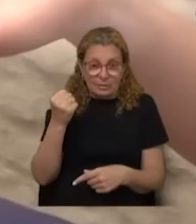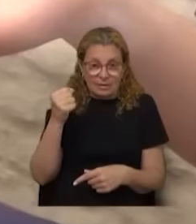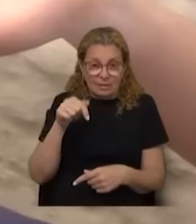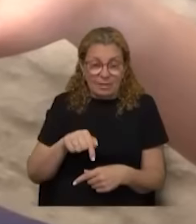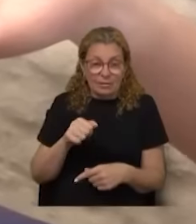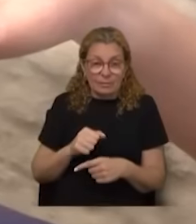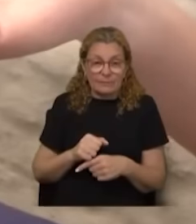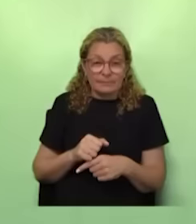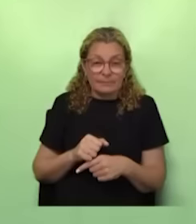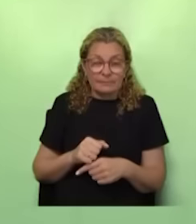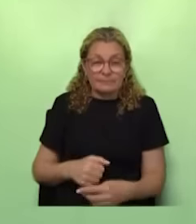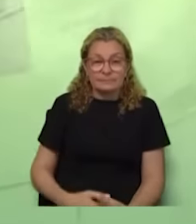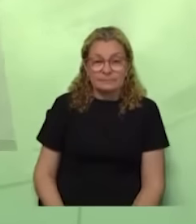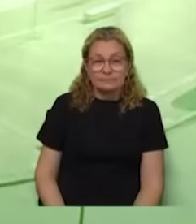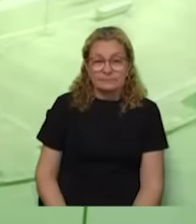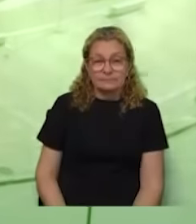licencias